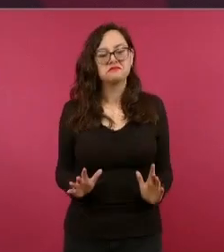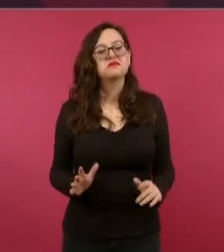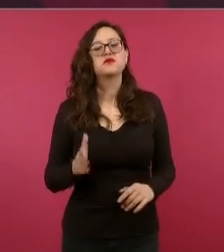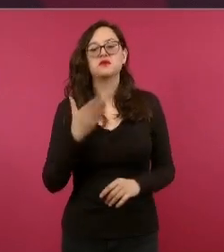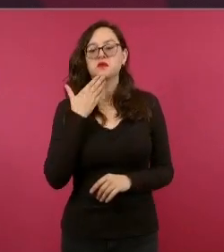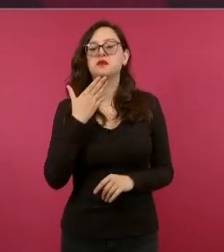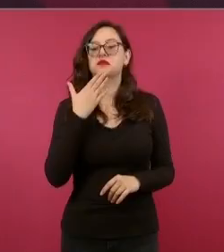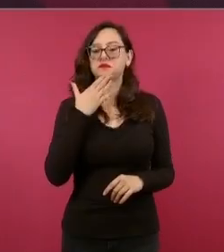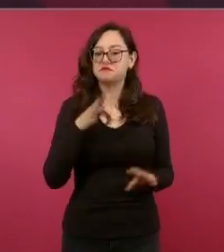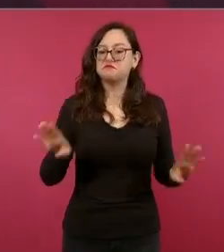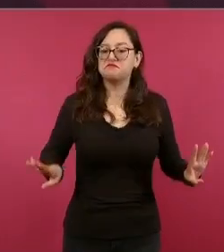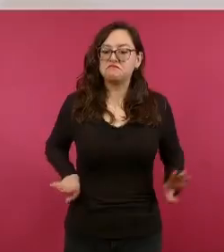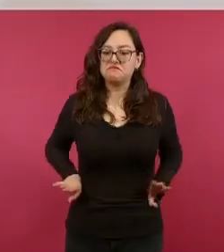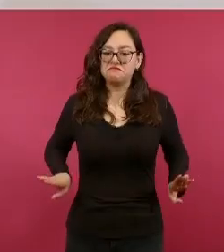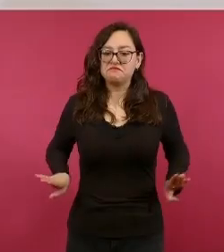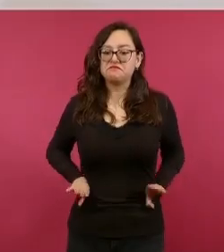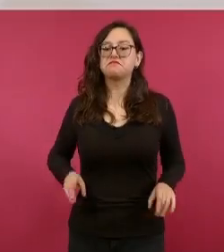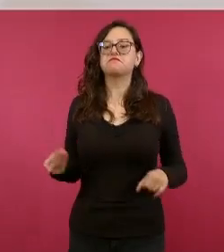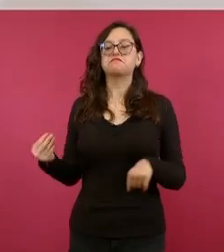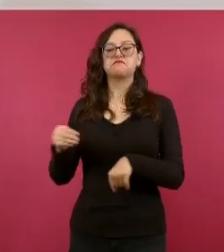lo tengo que reconocer,